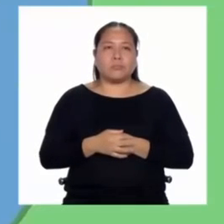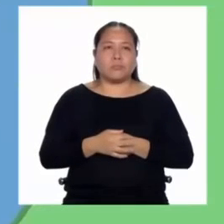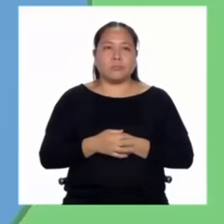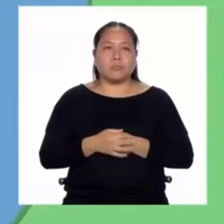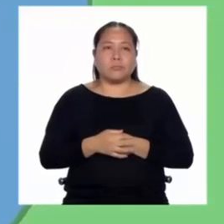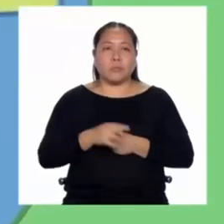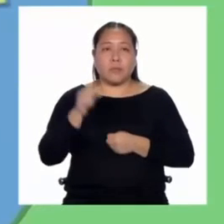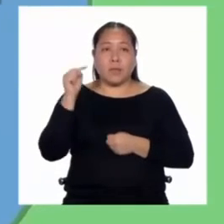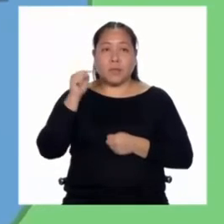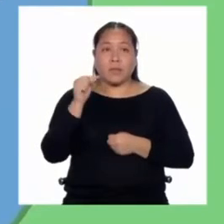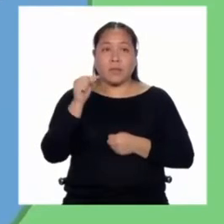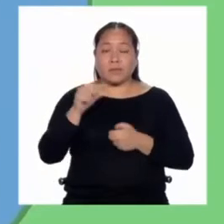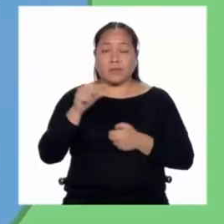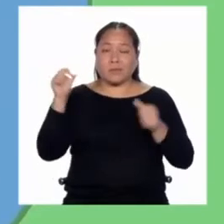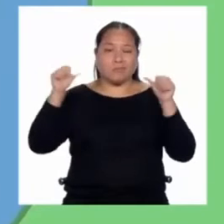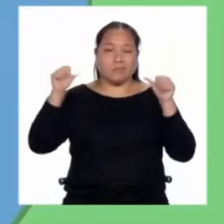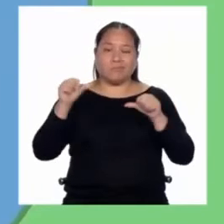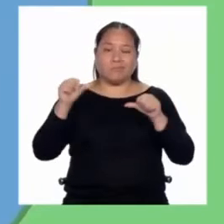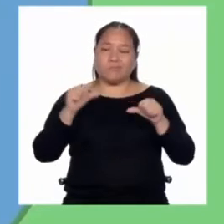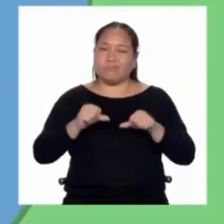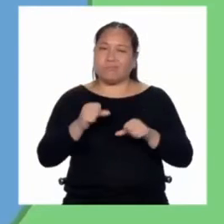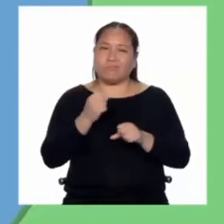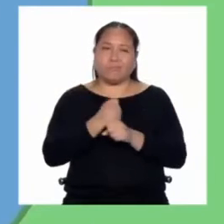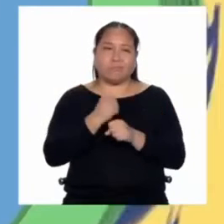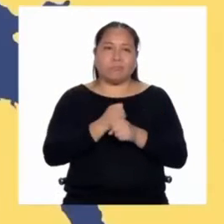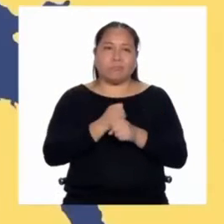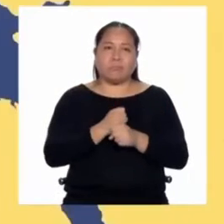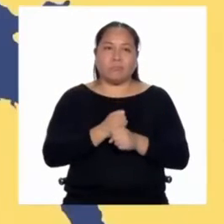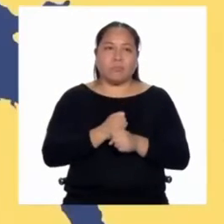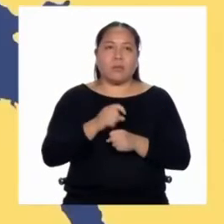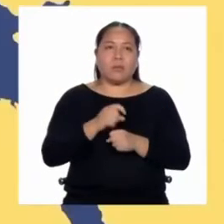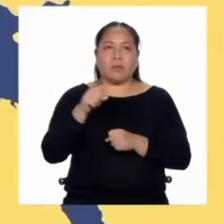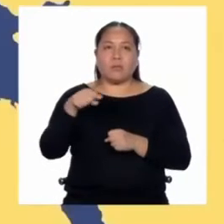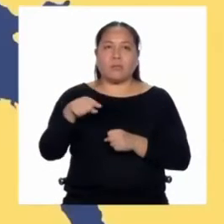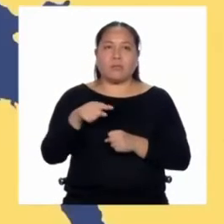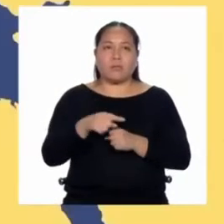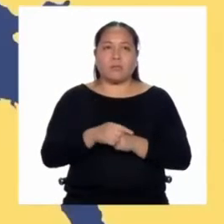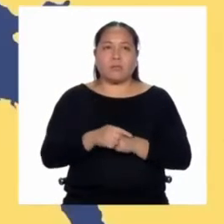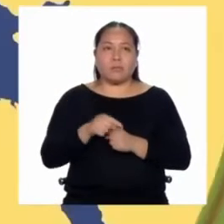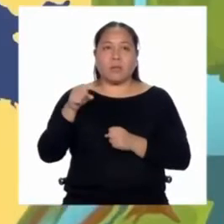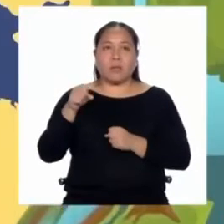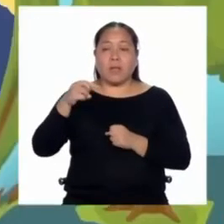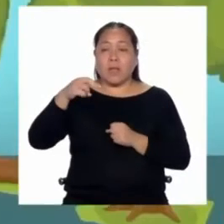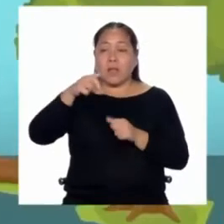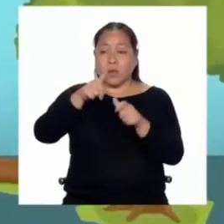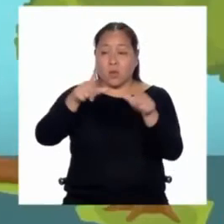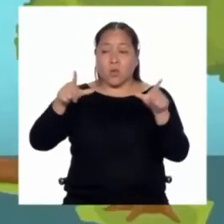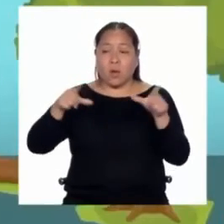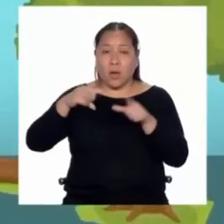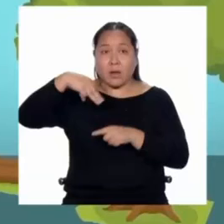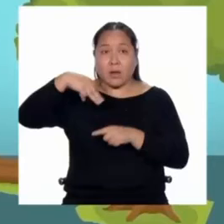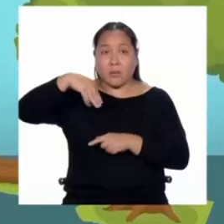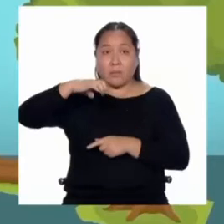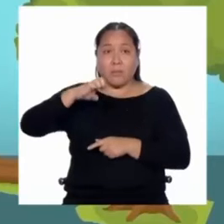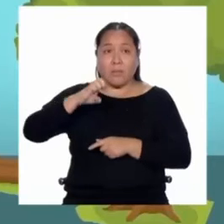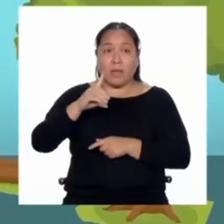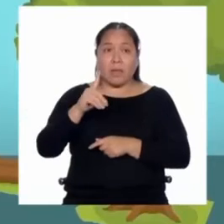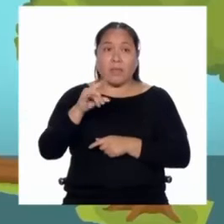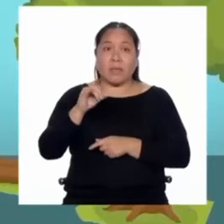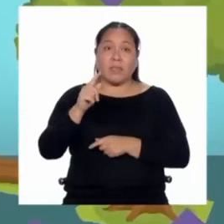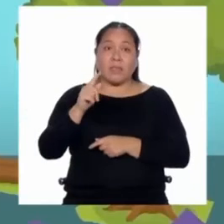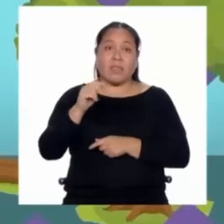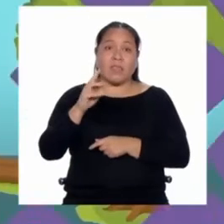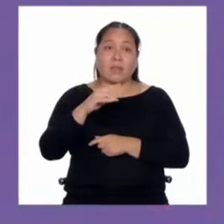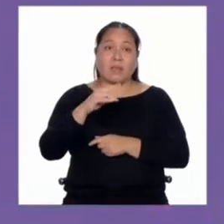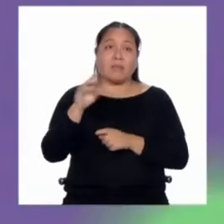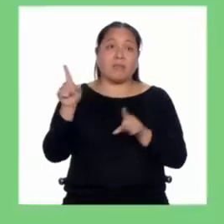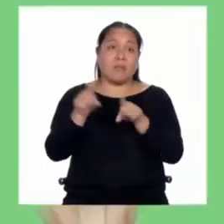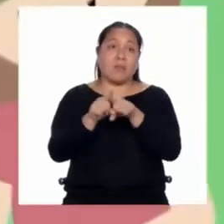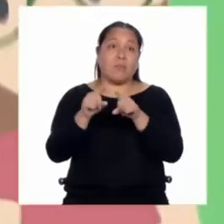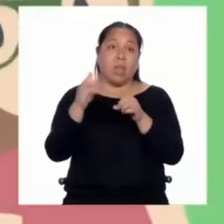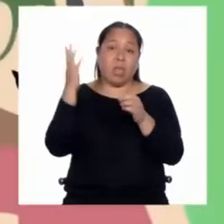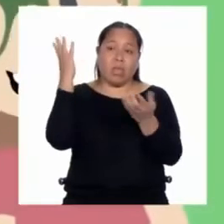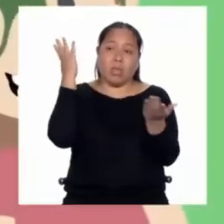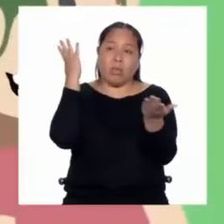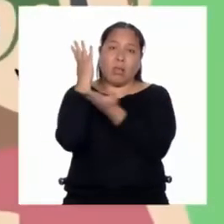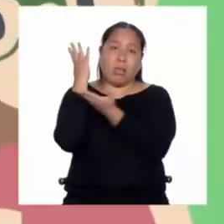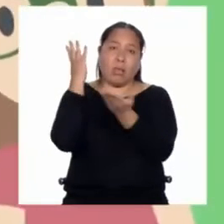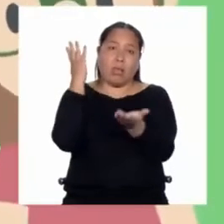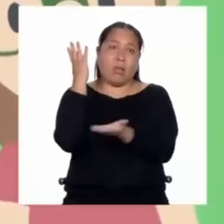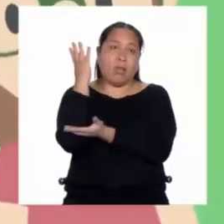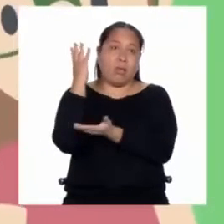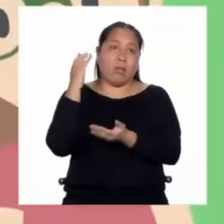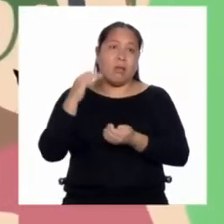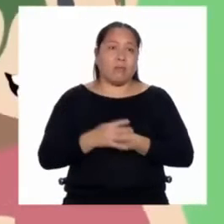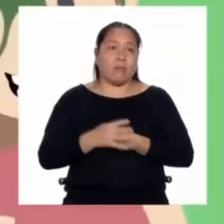De estos malos actos tampoco se han escapado el interior de la zona mediterránea, y es que también se talaron bosques. ¿Para